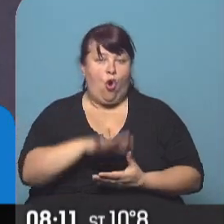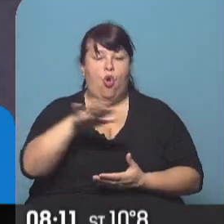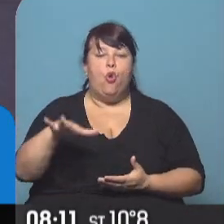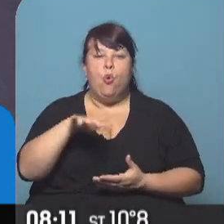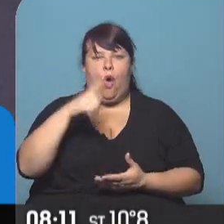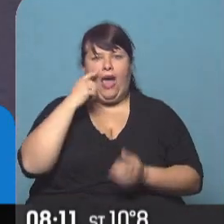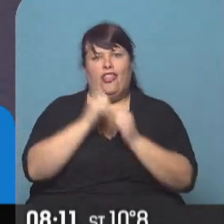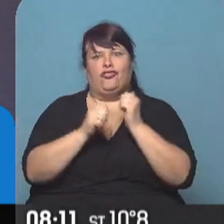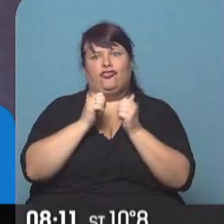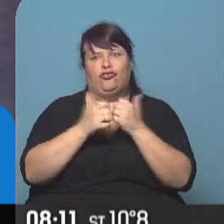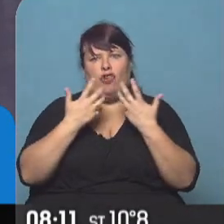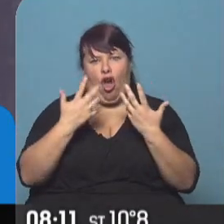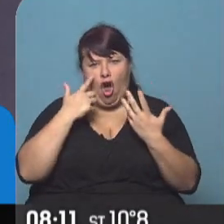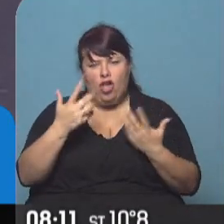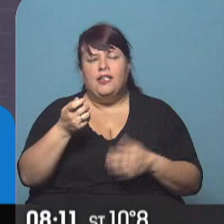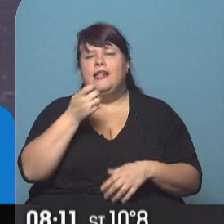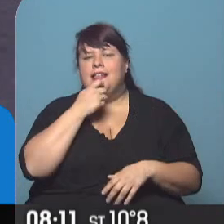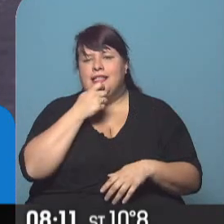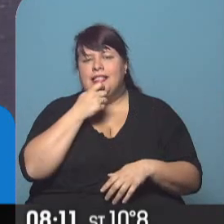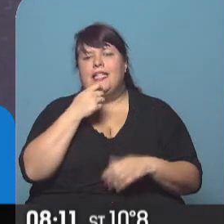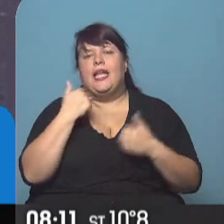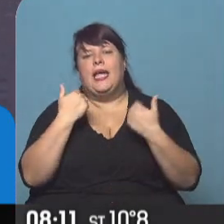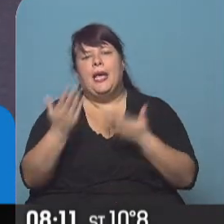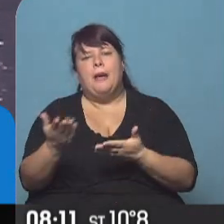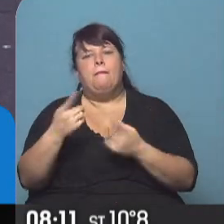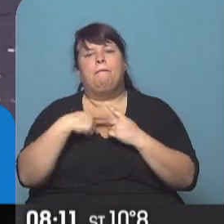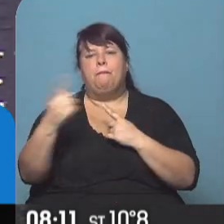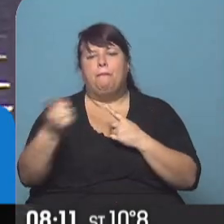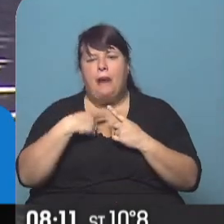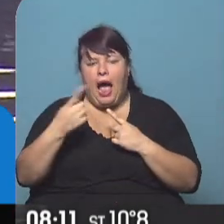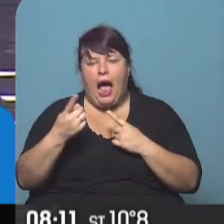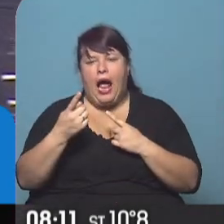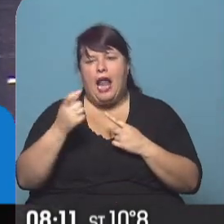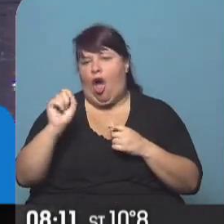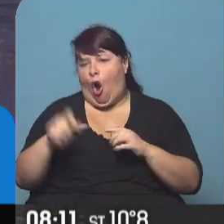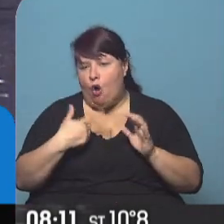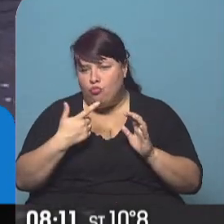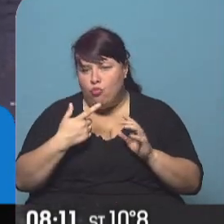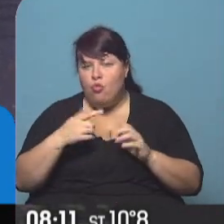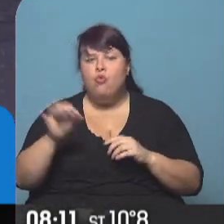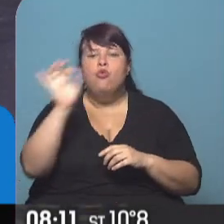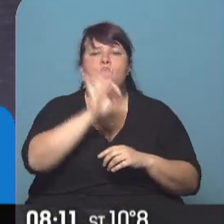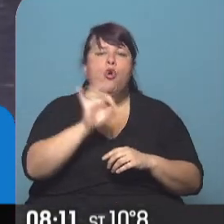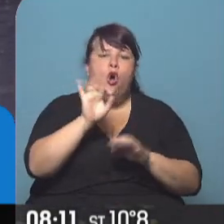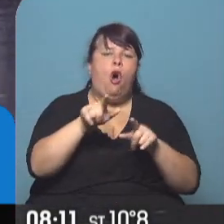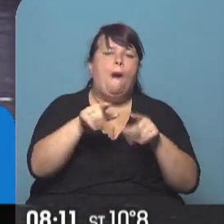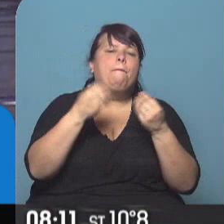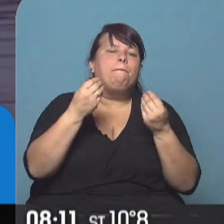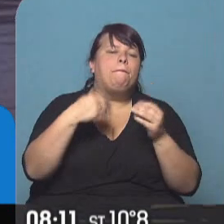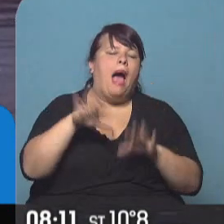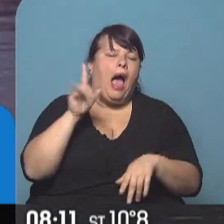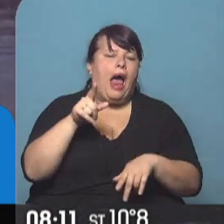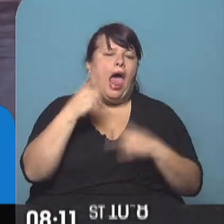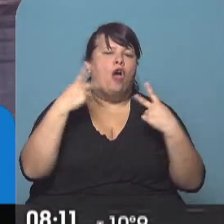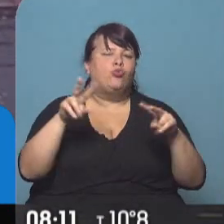lugar histórico, si será destinado a transporte convencional o si se lo destinará